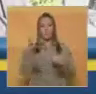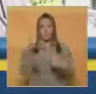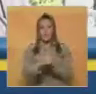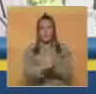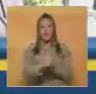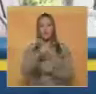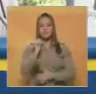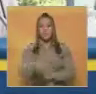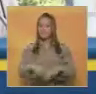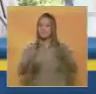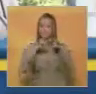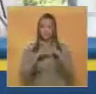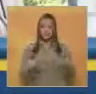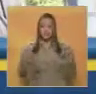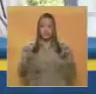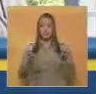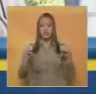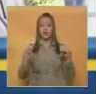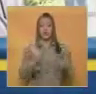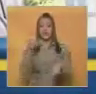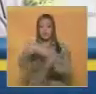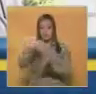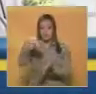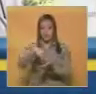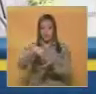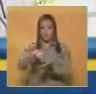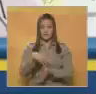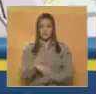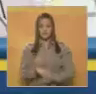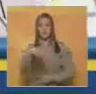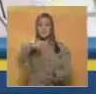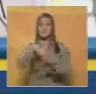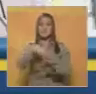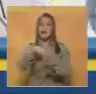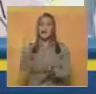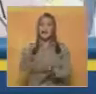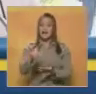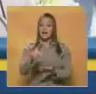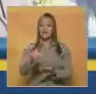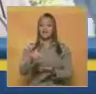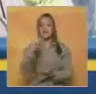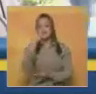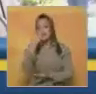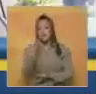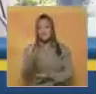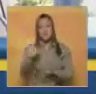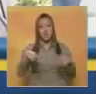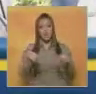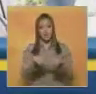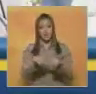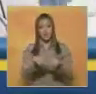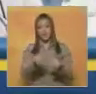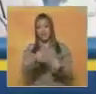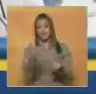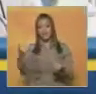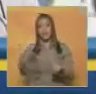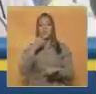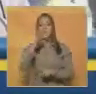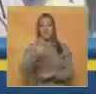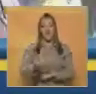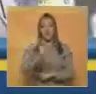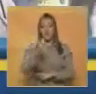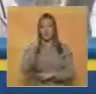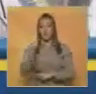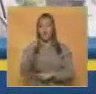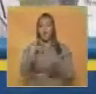para llevarlo a todo el estado Miranda. En Miranda tenemos zonas muy deprimidas, como los valles del Tuyo, Barlovento,